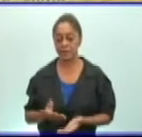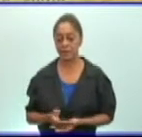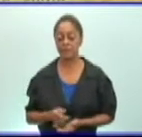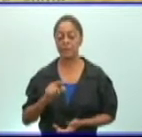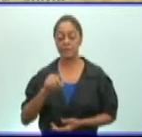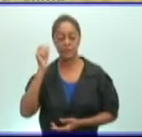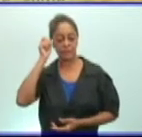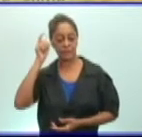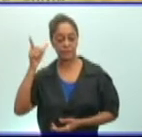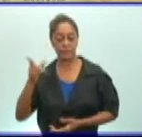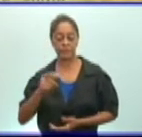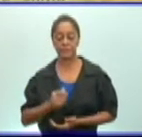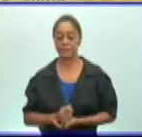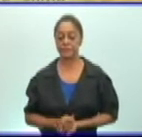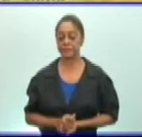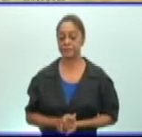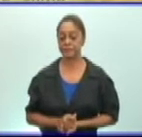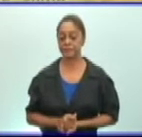estas ideas.